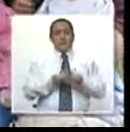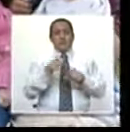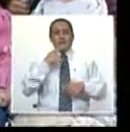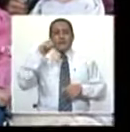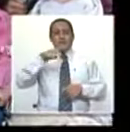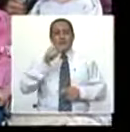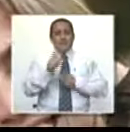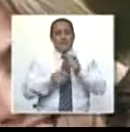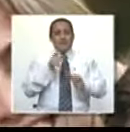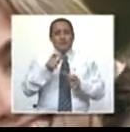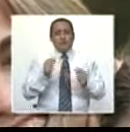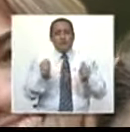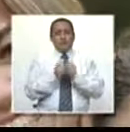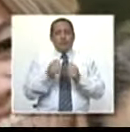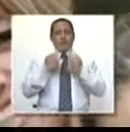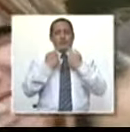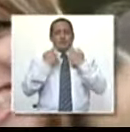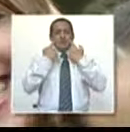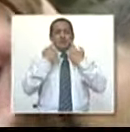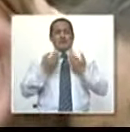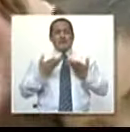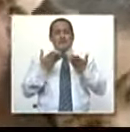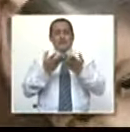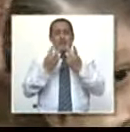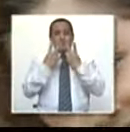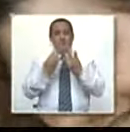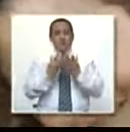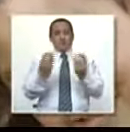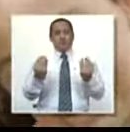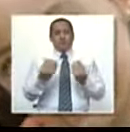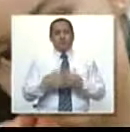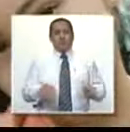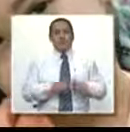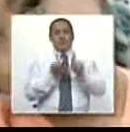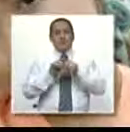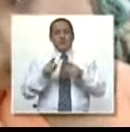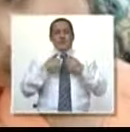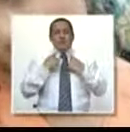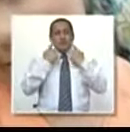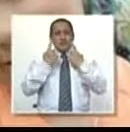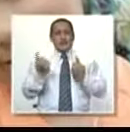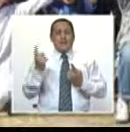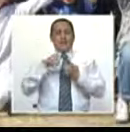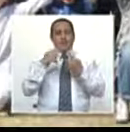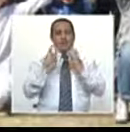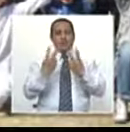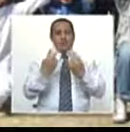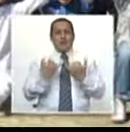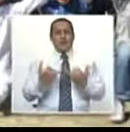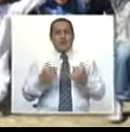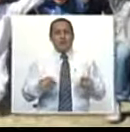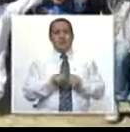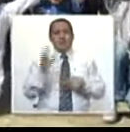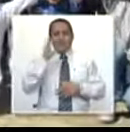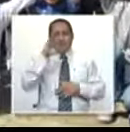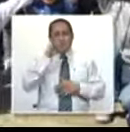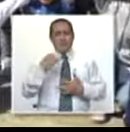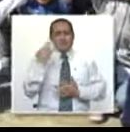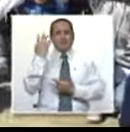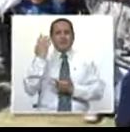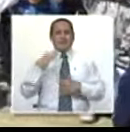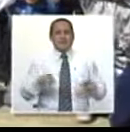merecen las personitas que con una sonrisa lo desbordan todo esas sonrisas que aún en el desamparo encuentran